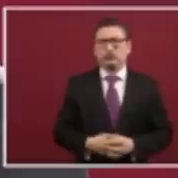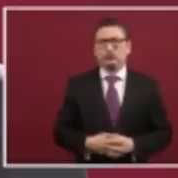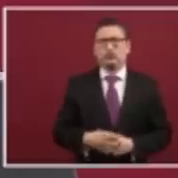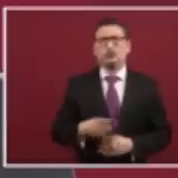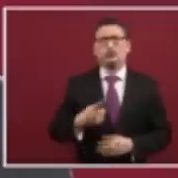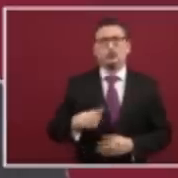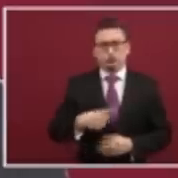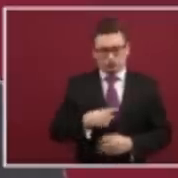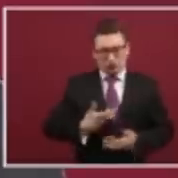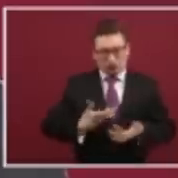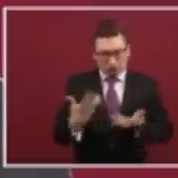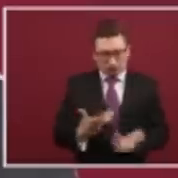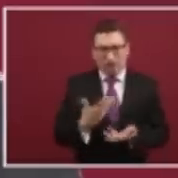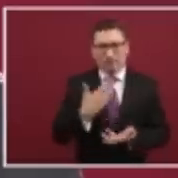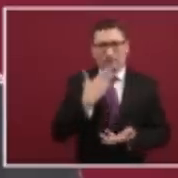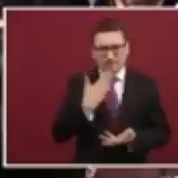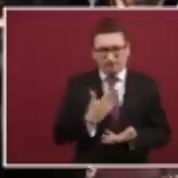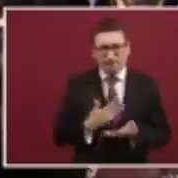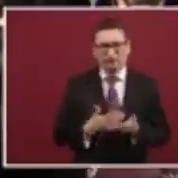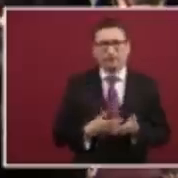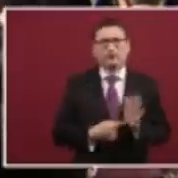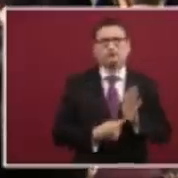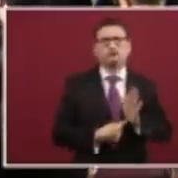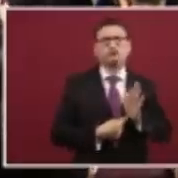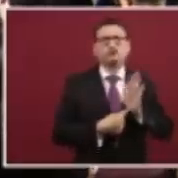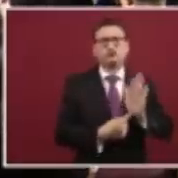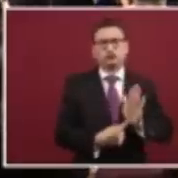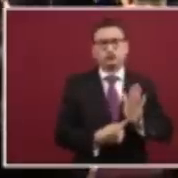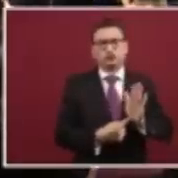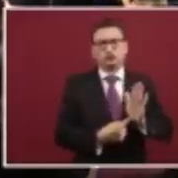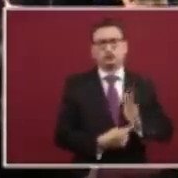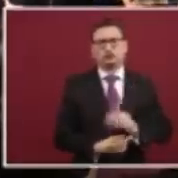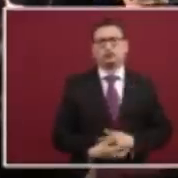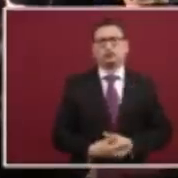debemos de dar el ejemplo, ¿sí?